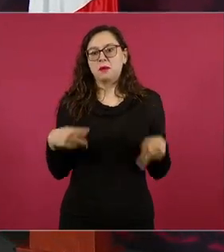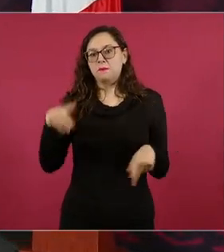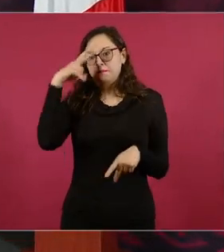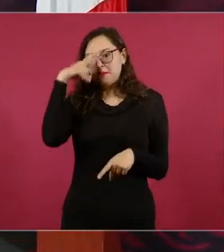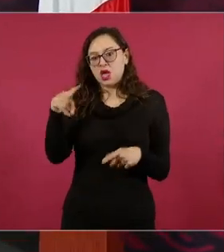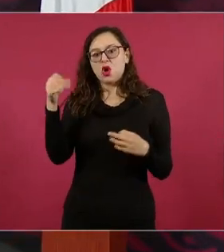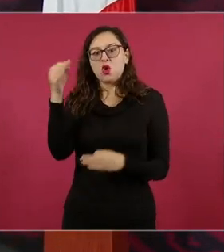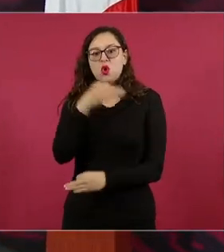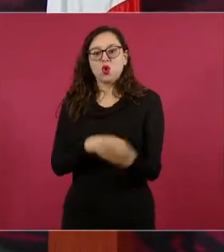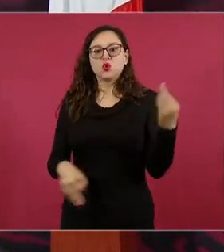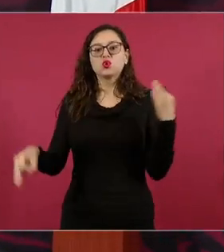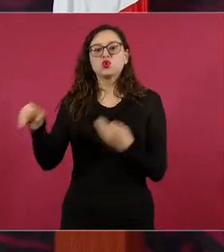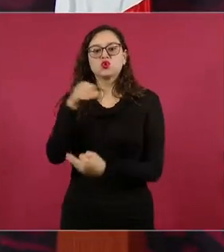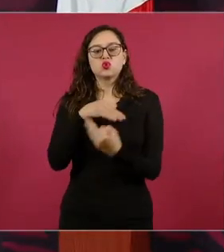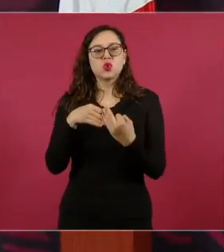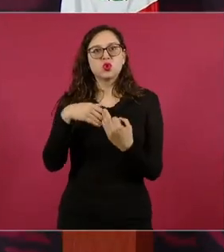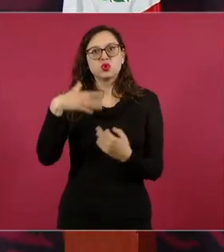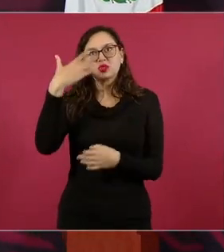se